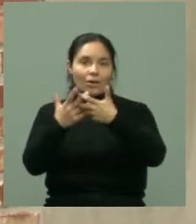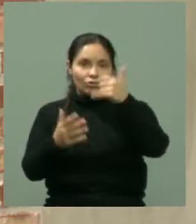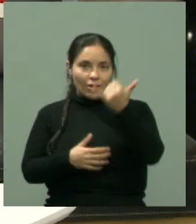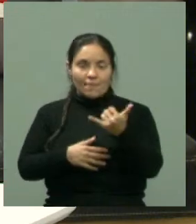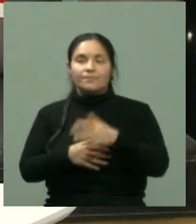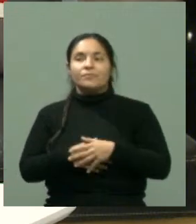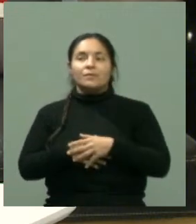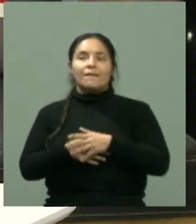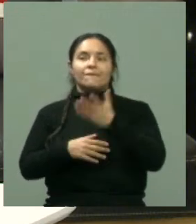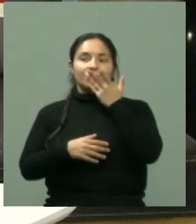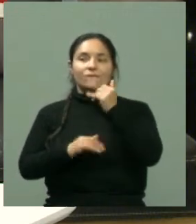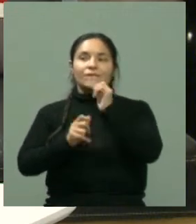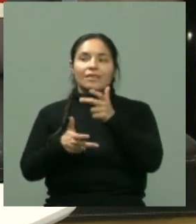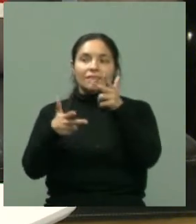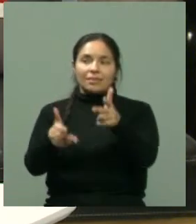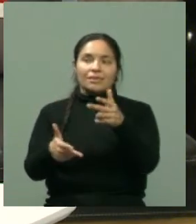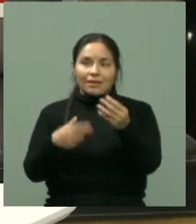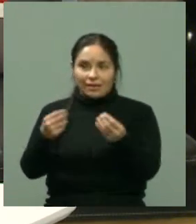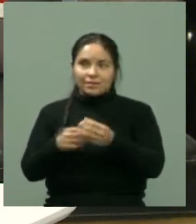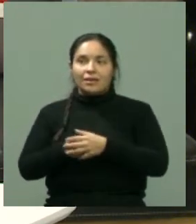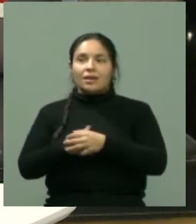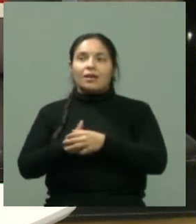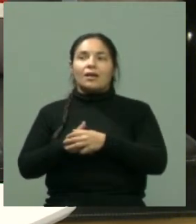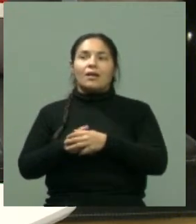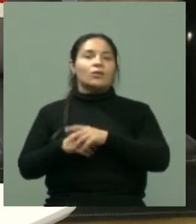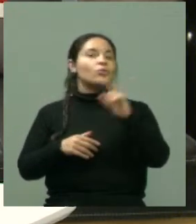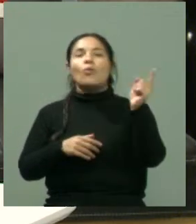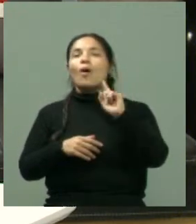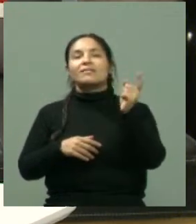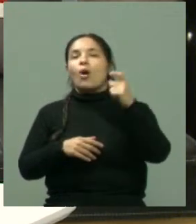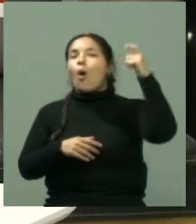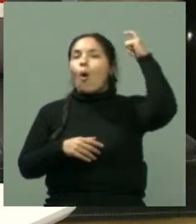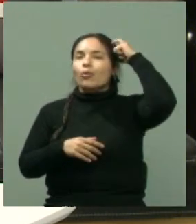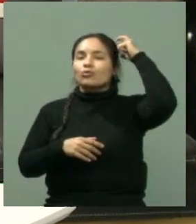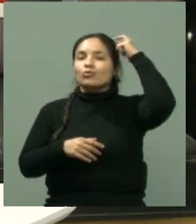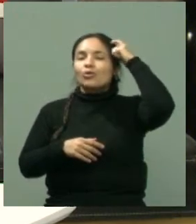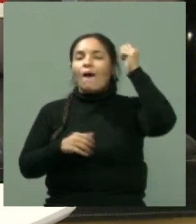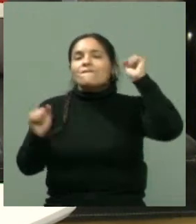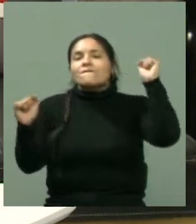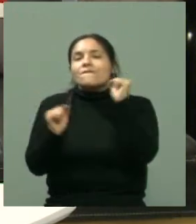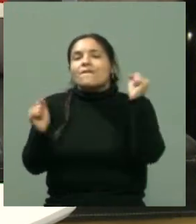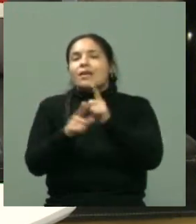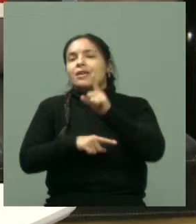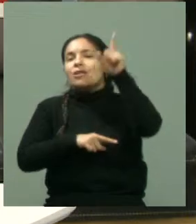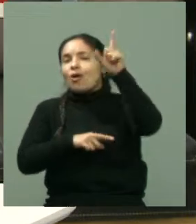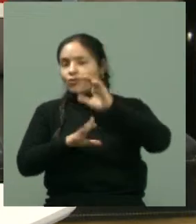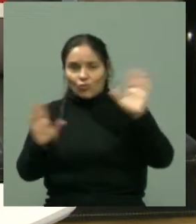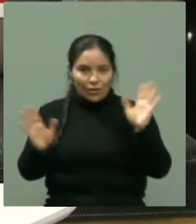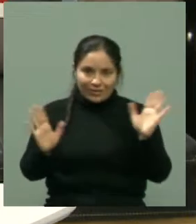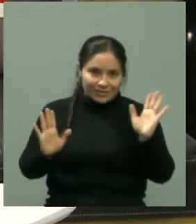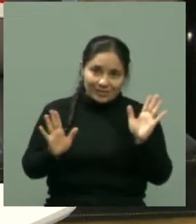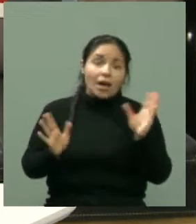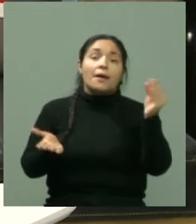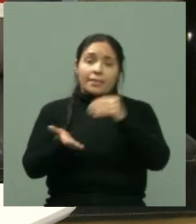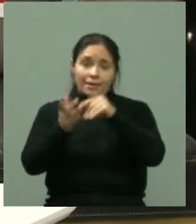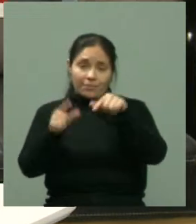gusta decir mucho esto de la idea de que no es el oso polar en los polos ni en el glaciar, sino es la idea de lo que está pasando